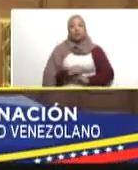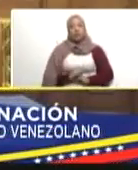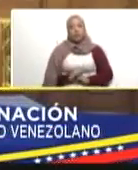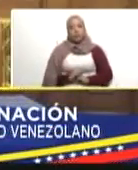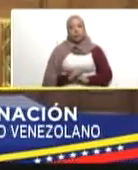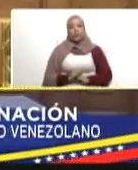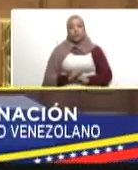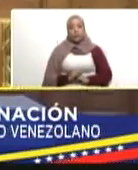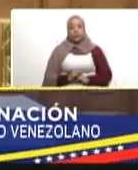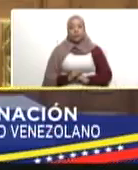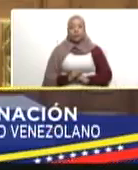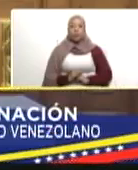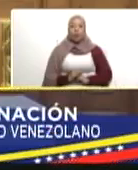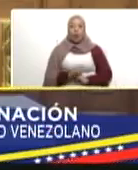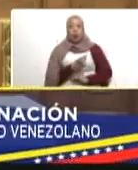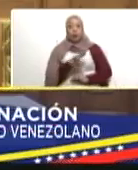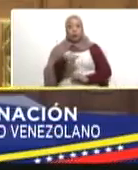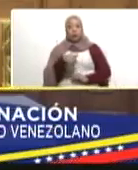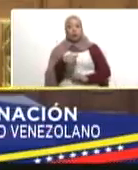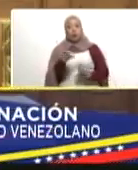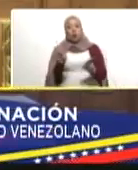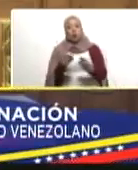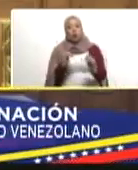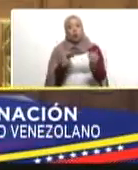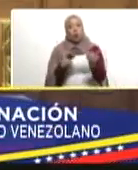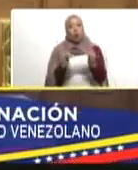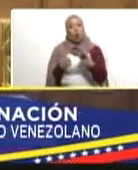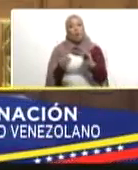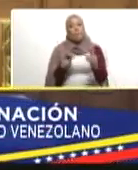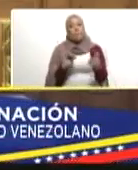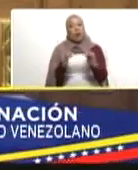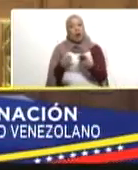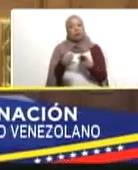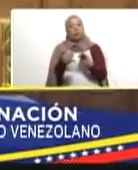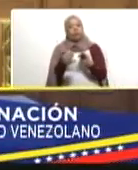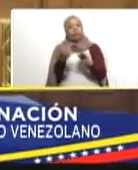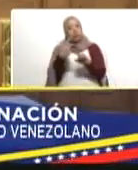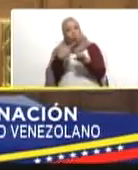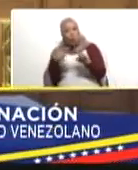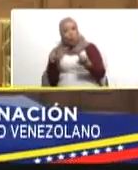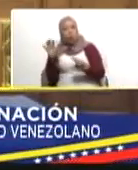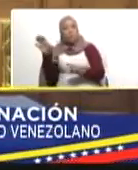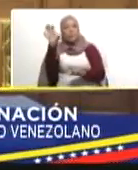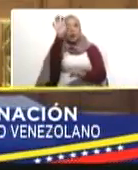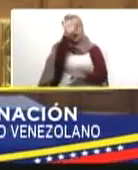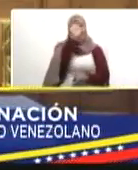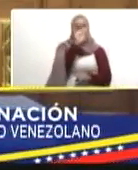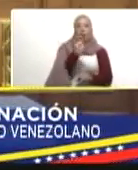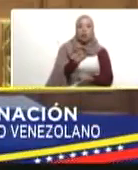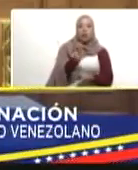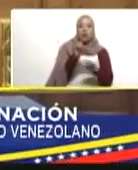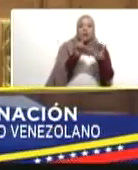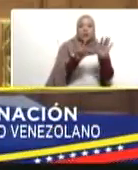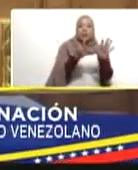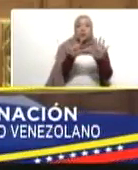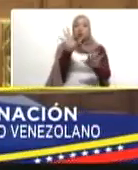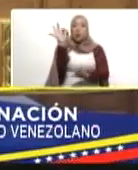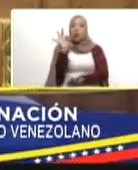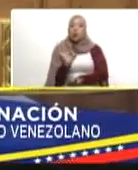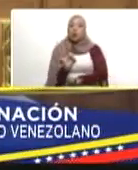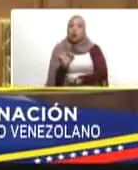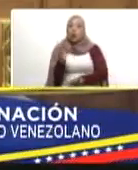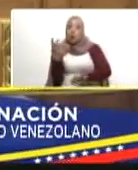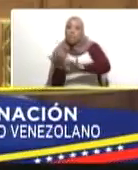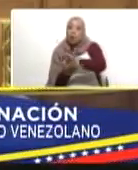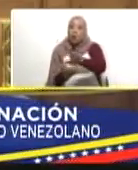una breve comparación con las tasas de criminalidad que hay en otros países que superan el 65